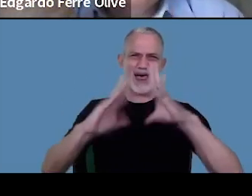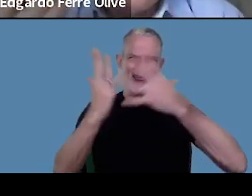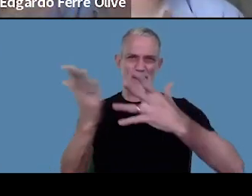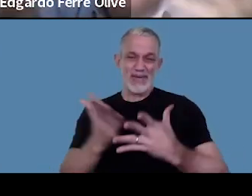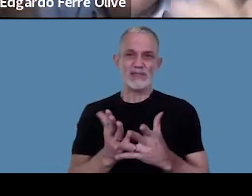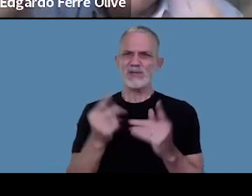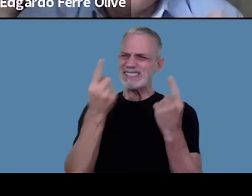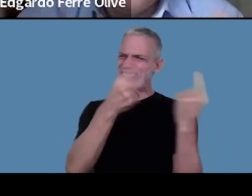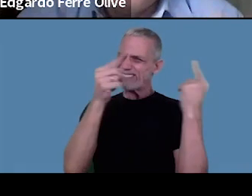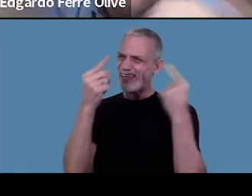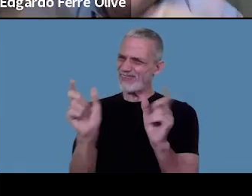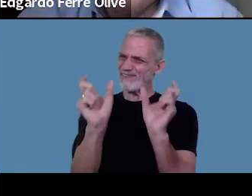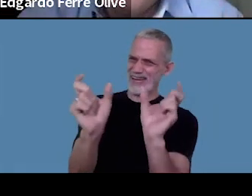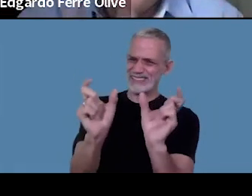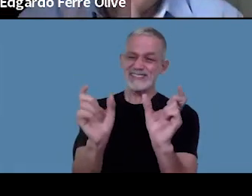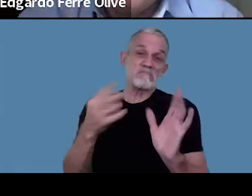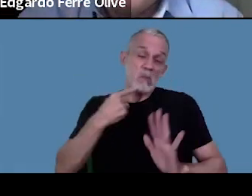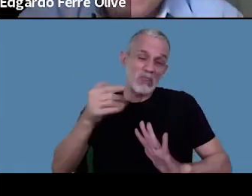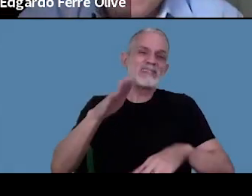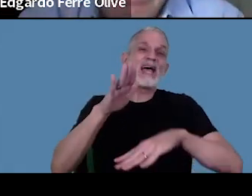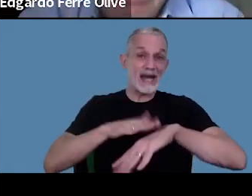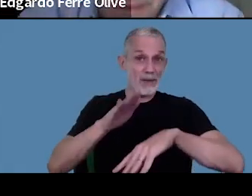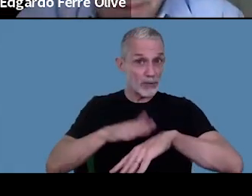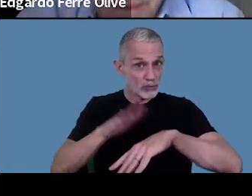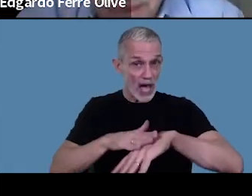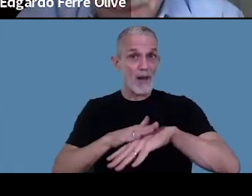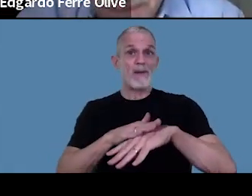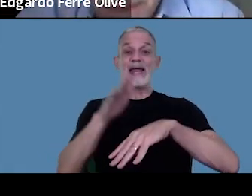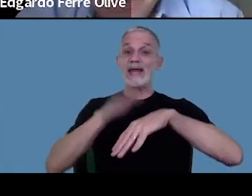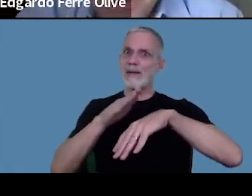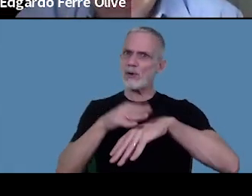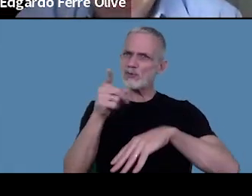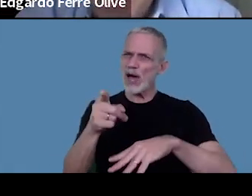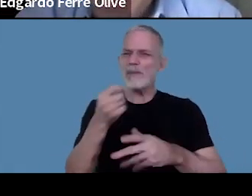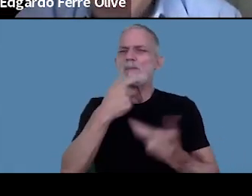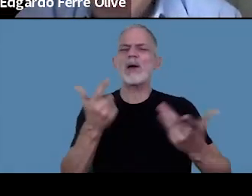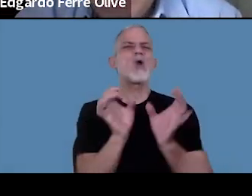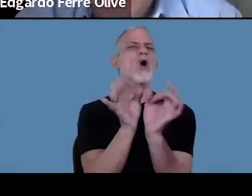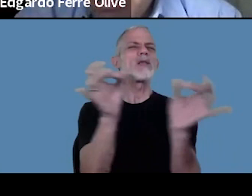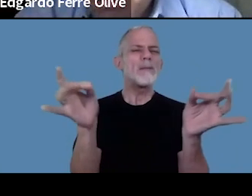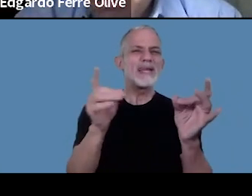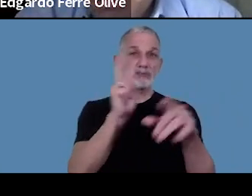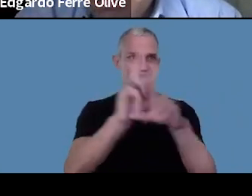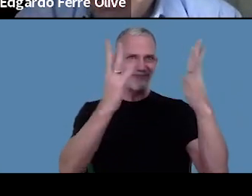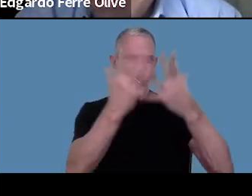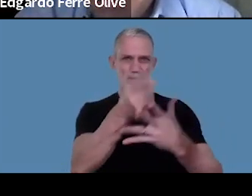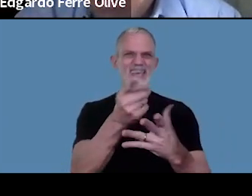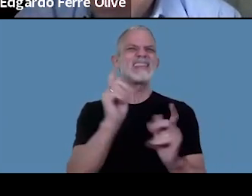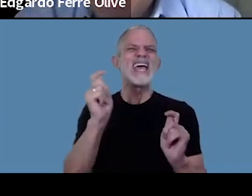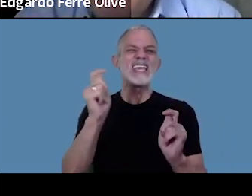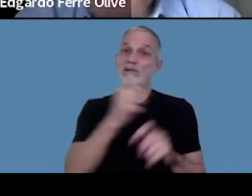porque en el 87 se decía que el responsable de la contaminación ambiental no era otro que el